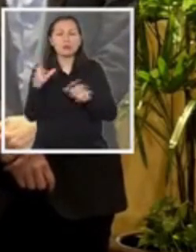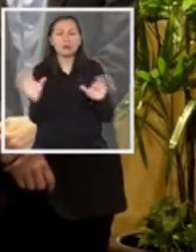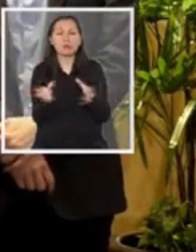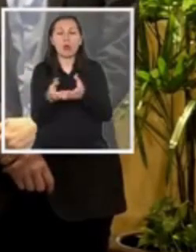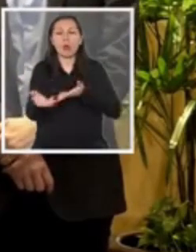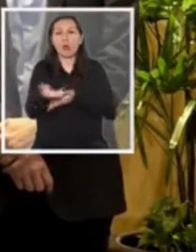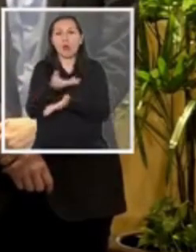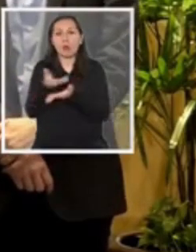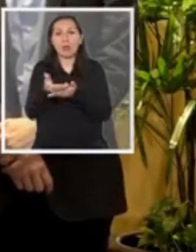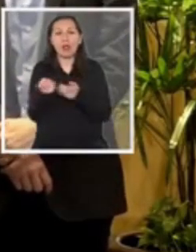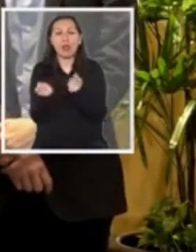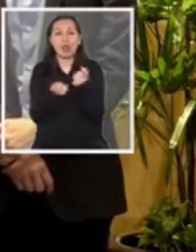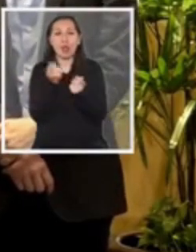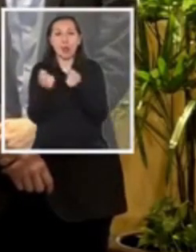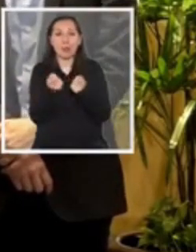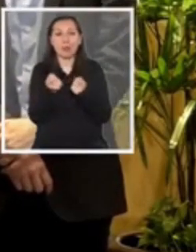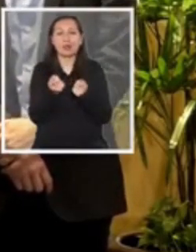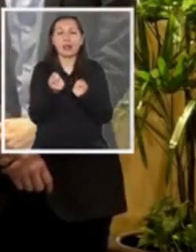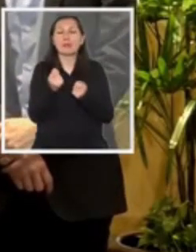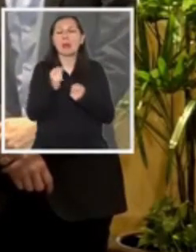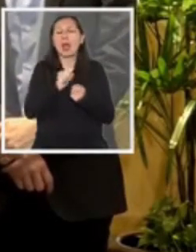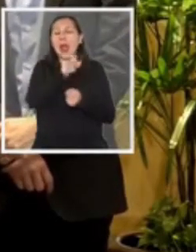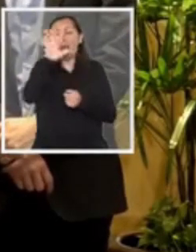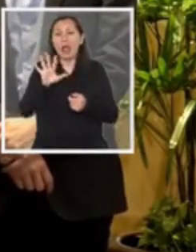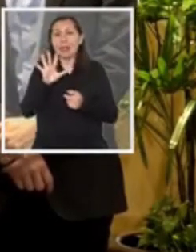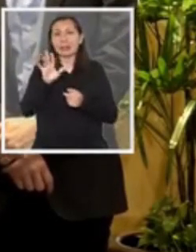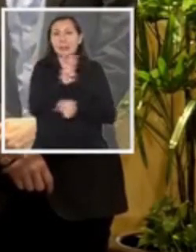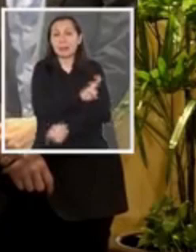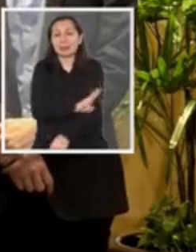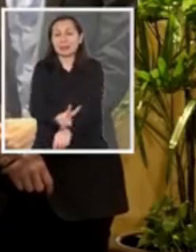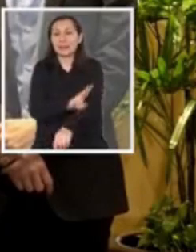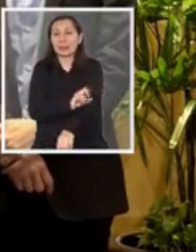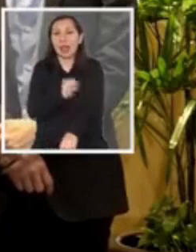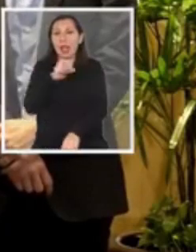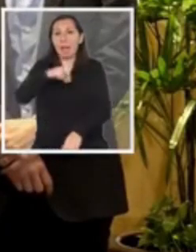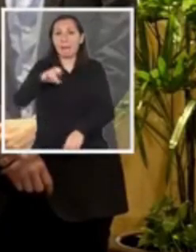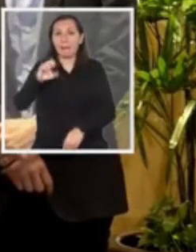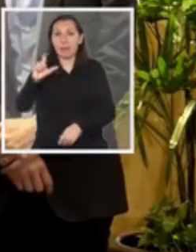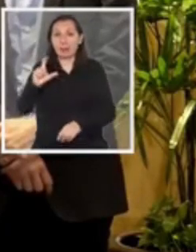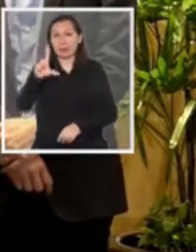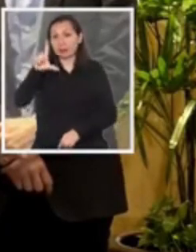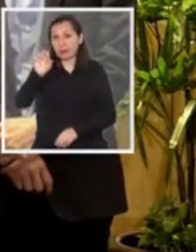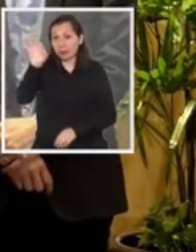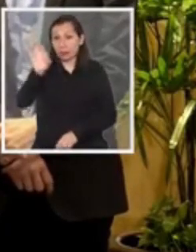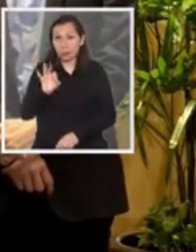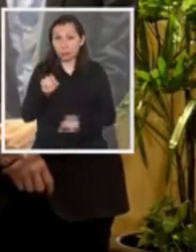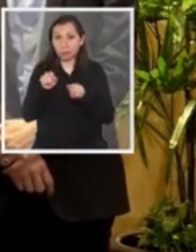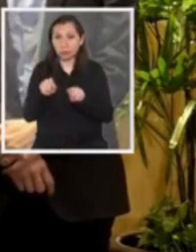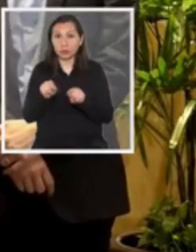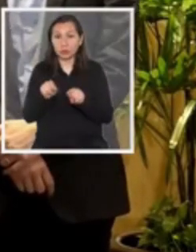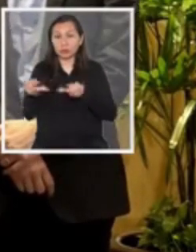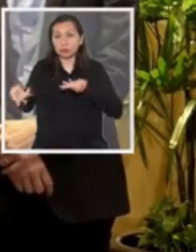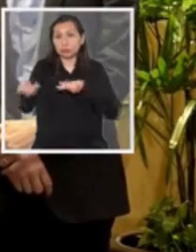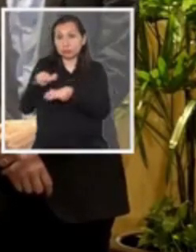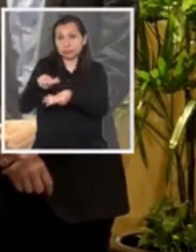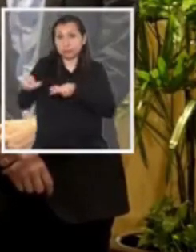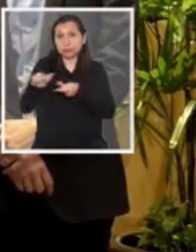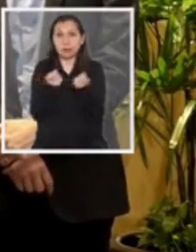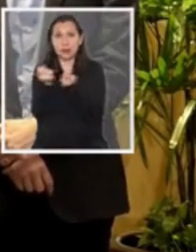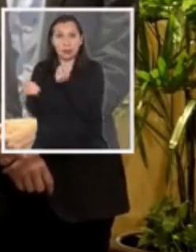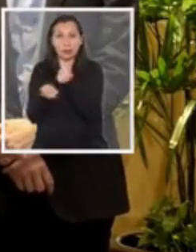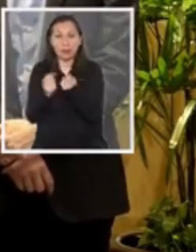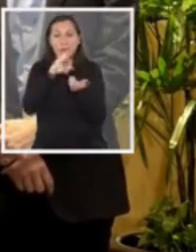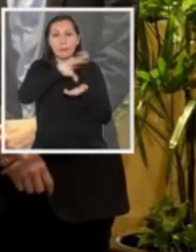Económica Asia-Pacífico, APEC, que es un espacio trascendental para Chile. El 70% de nuestro intercambio comercial se realiza